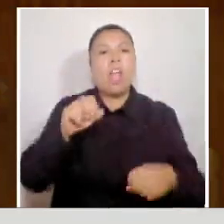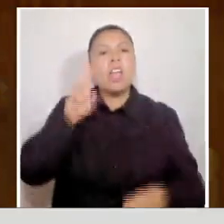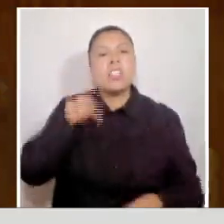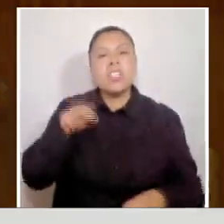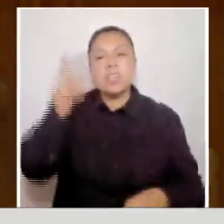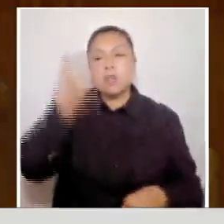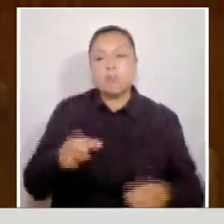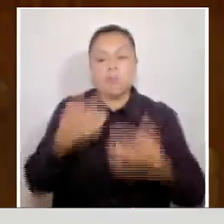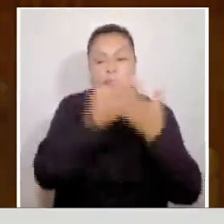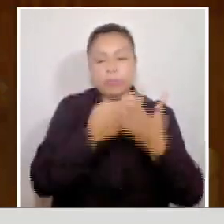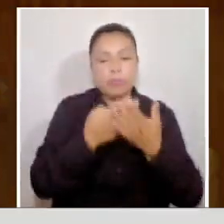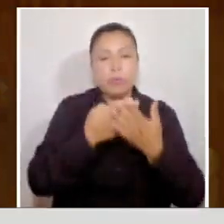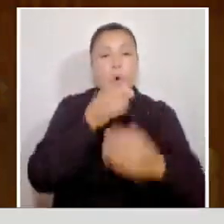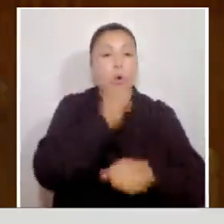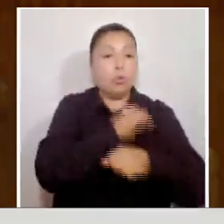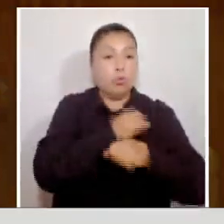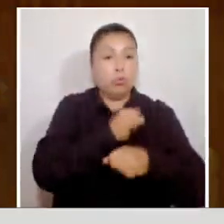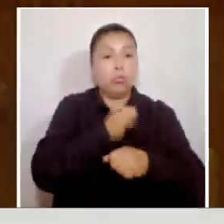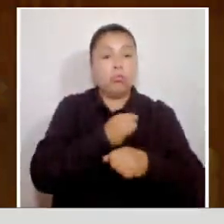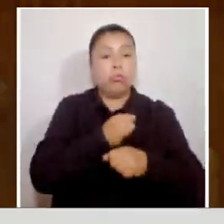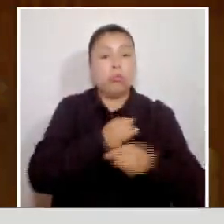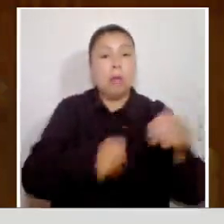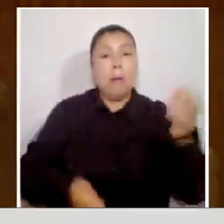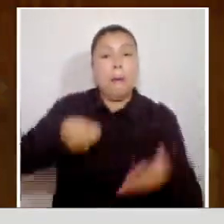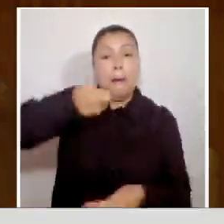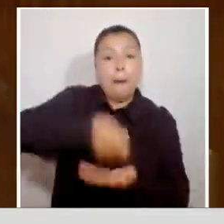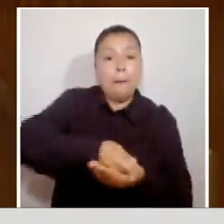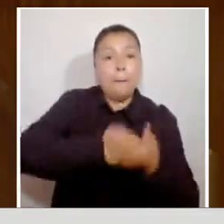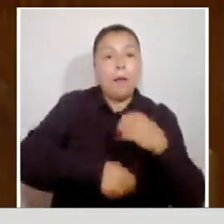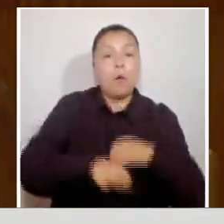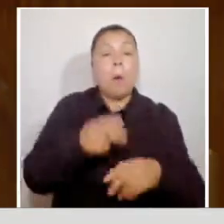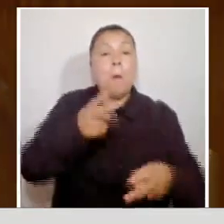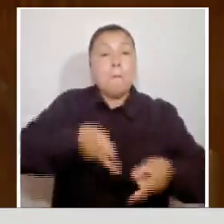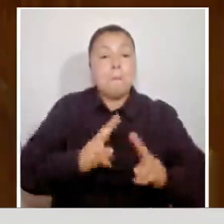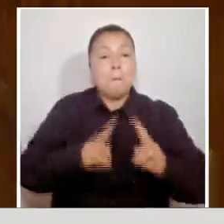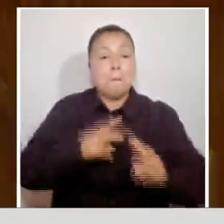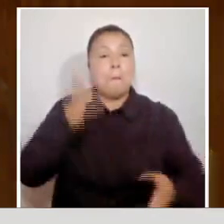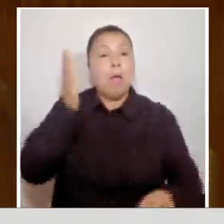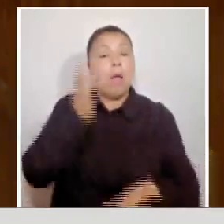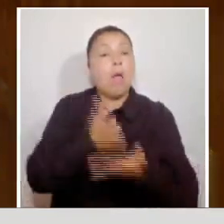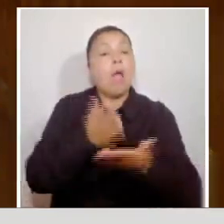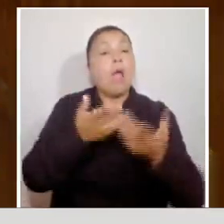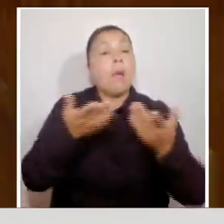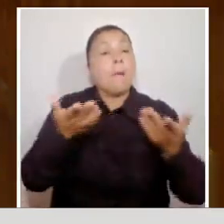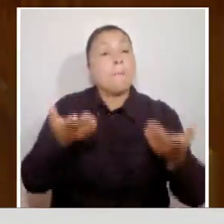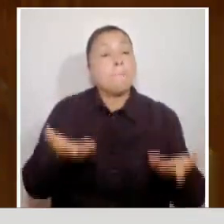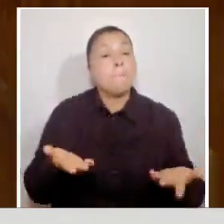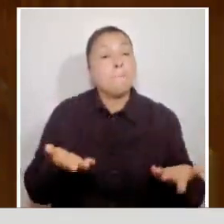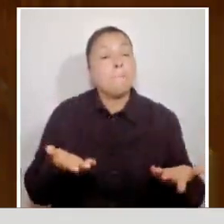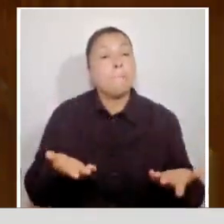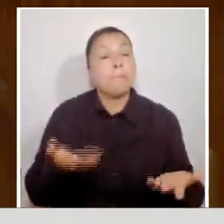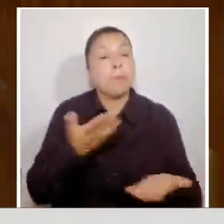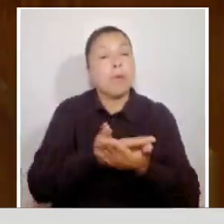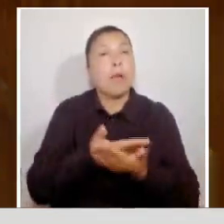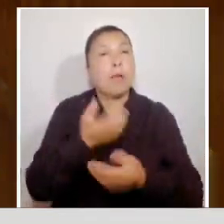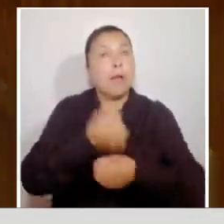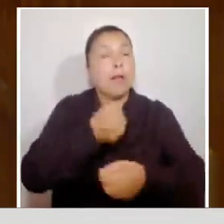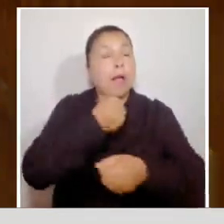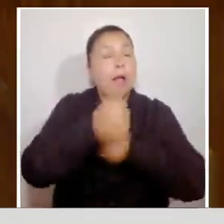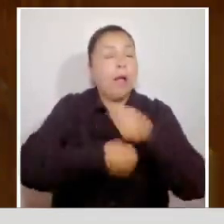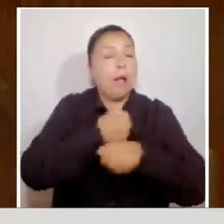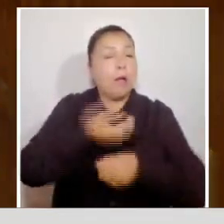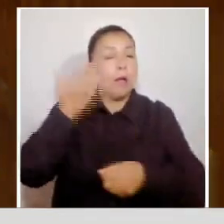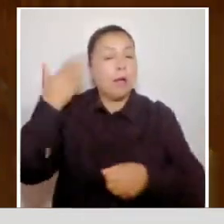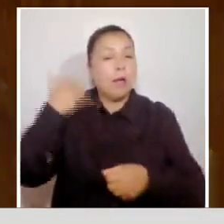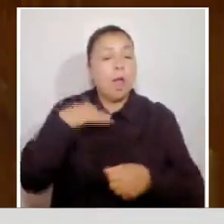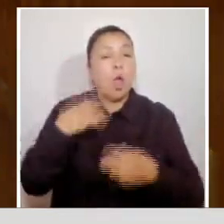instructores sujetos al pago de tarifas para permisos y exigencias que según se estimaba hace algunos años solo servían